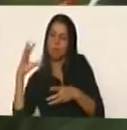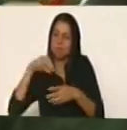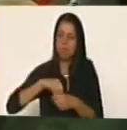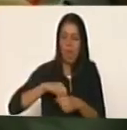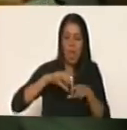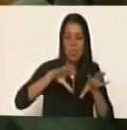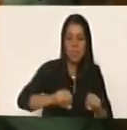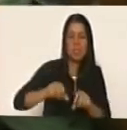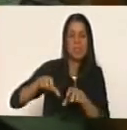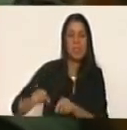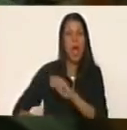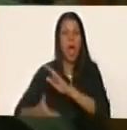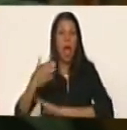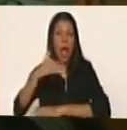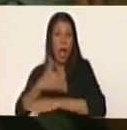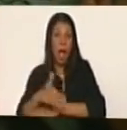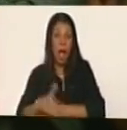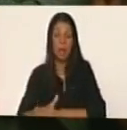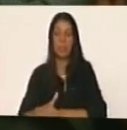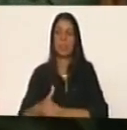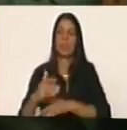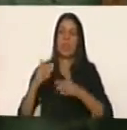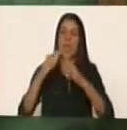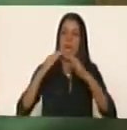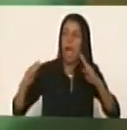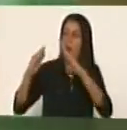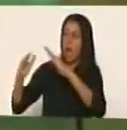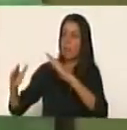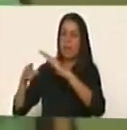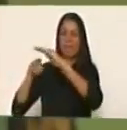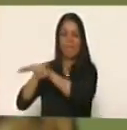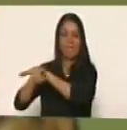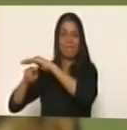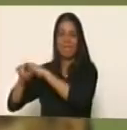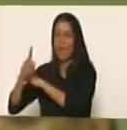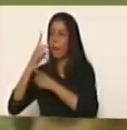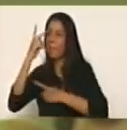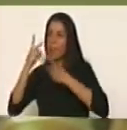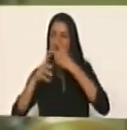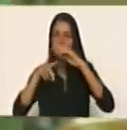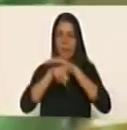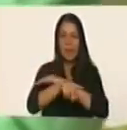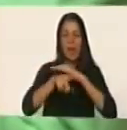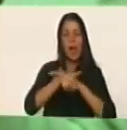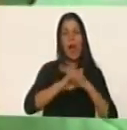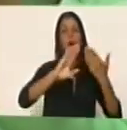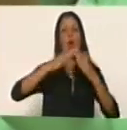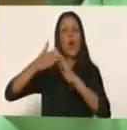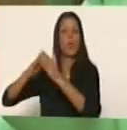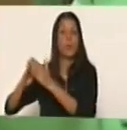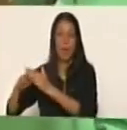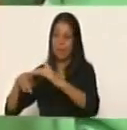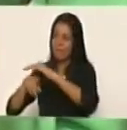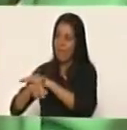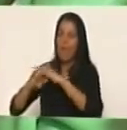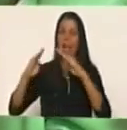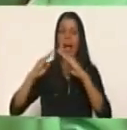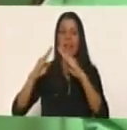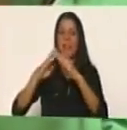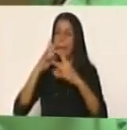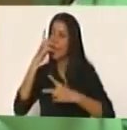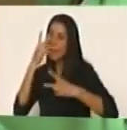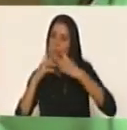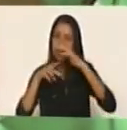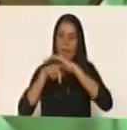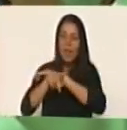calle, nos llegó al caserío, nos llegó a la comuna y nos llegó a la casa. Es